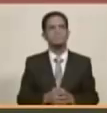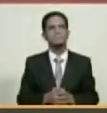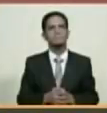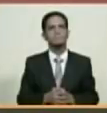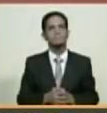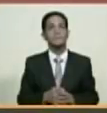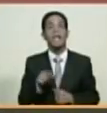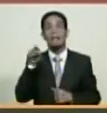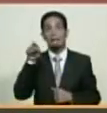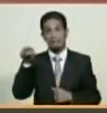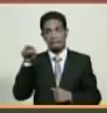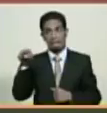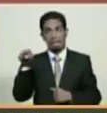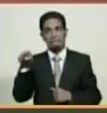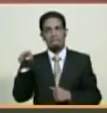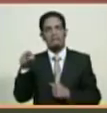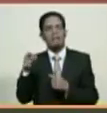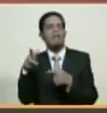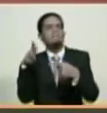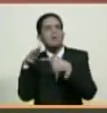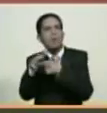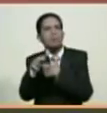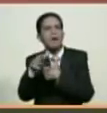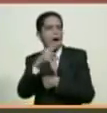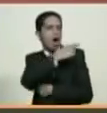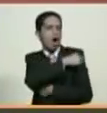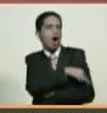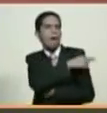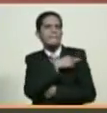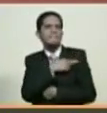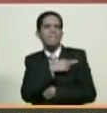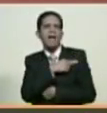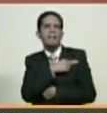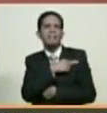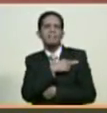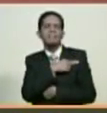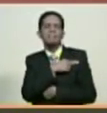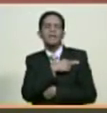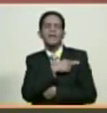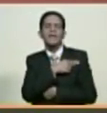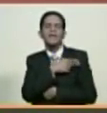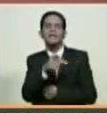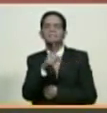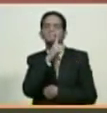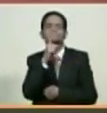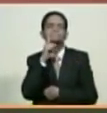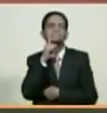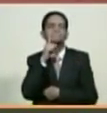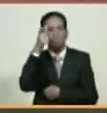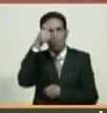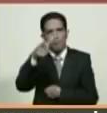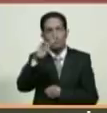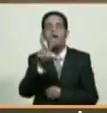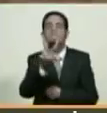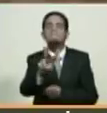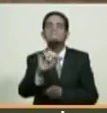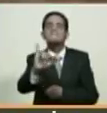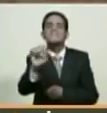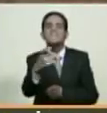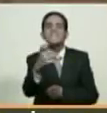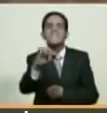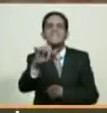nuestro presidente Nicolás Maduro en el mes de mayo de este año 2018. Los